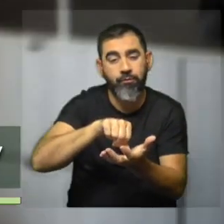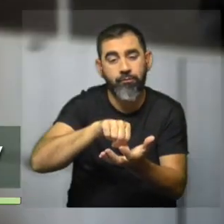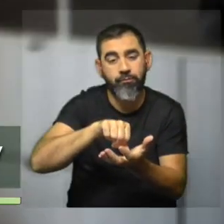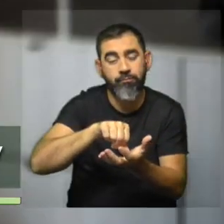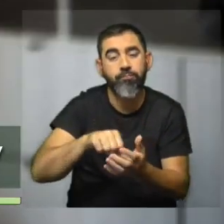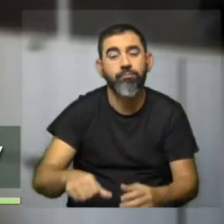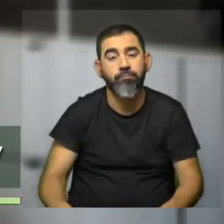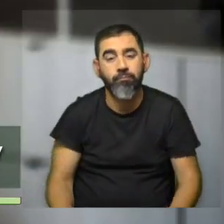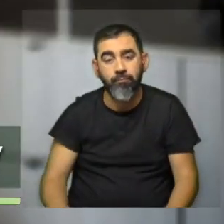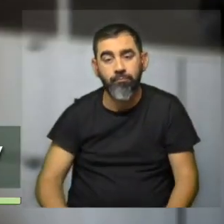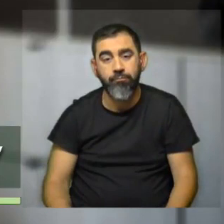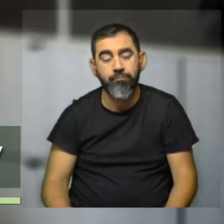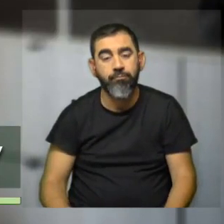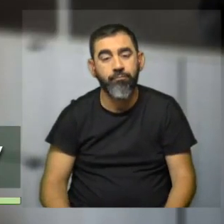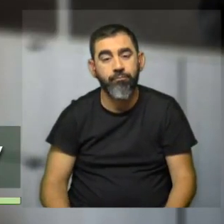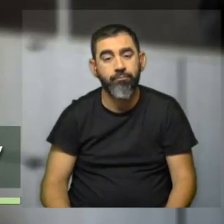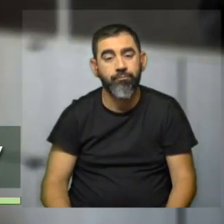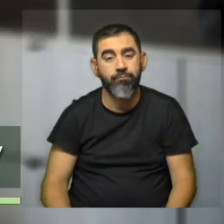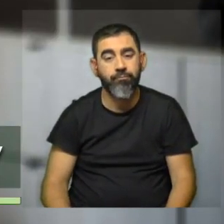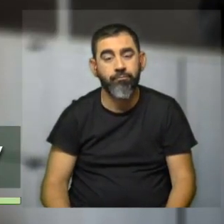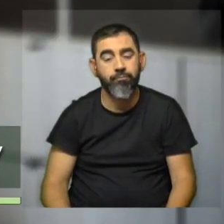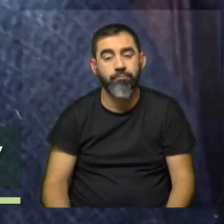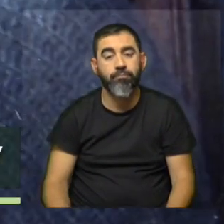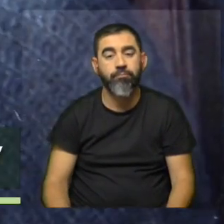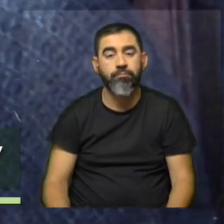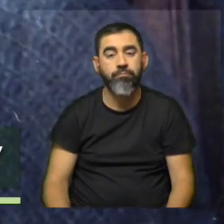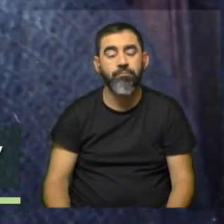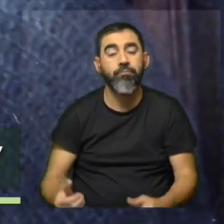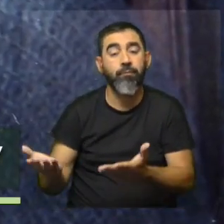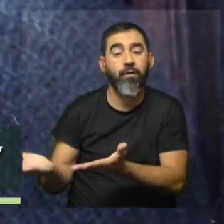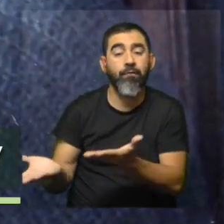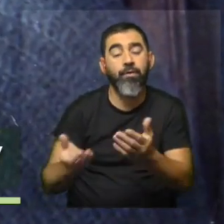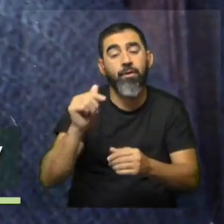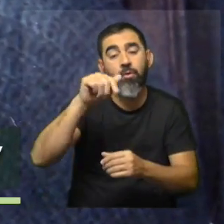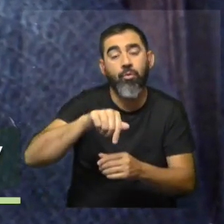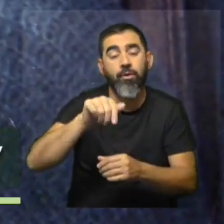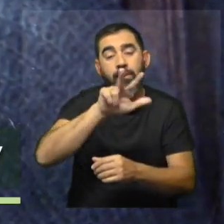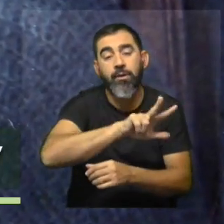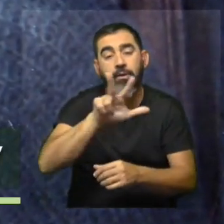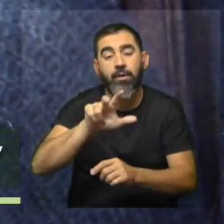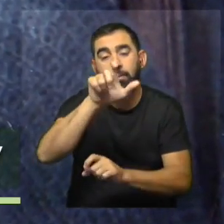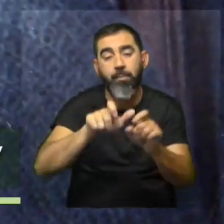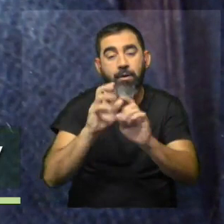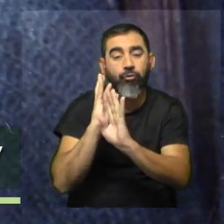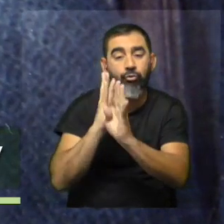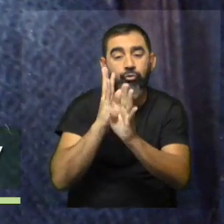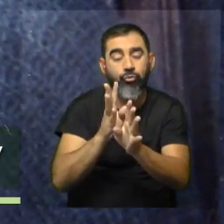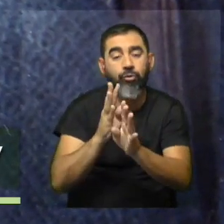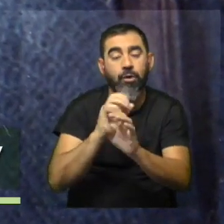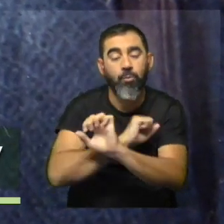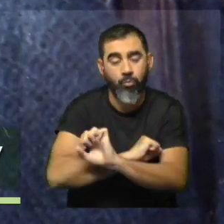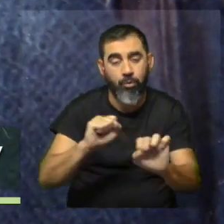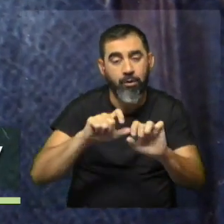primeros pasos del canal. Totalmente, totalmente. Bueno, como decíamos, la invitación es para hoy. 33 personas pueden llegar allí a la ciudad